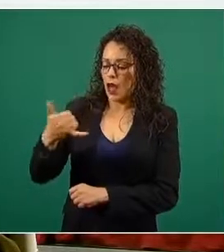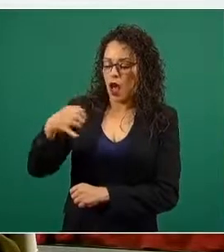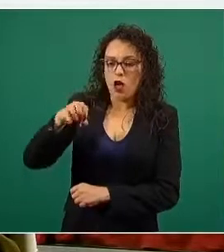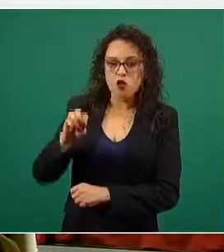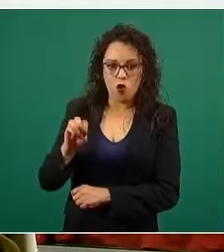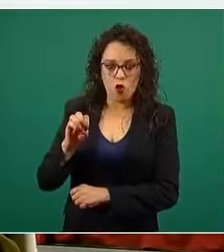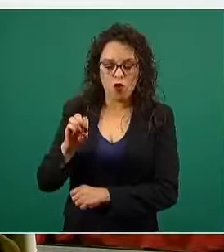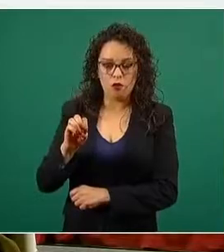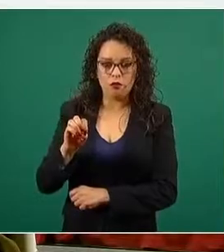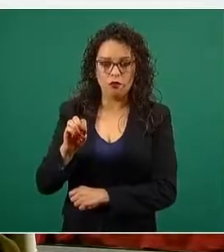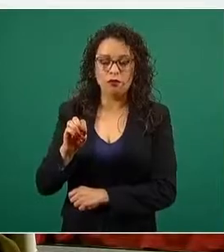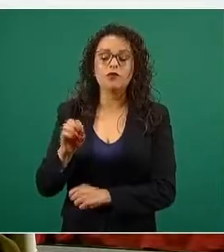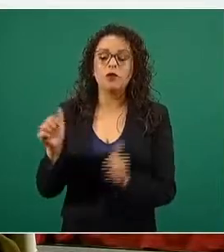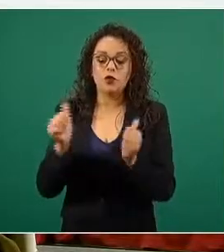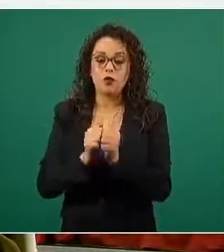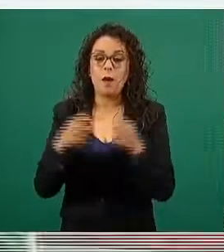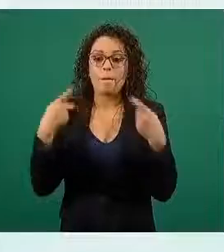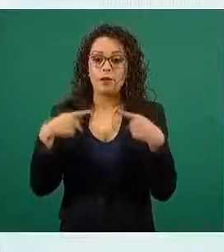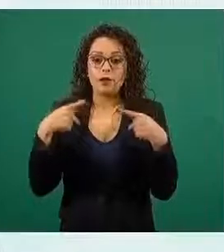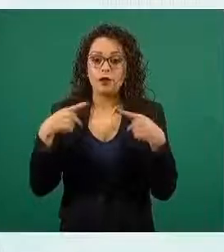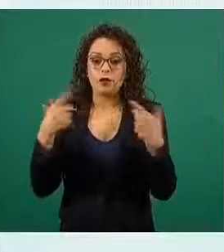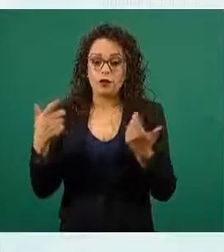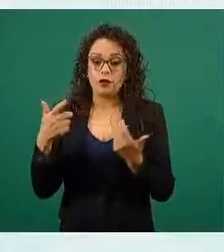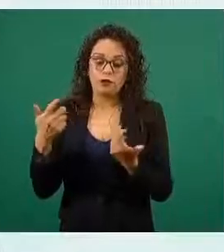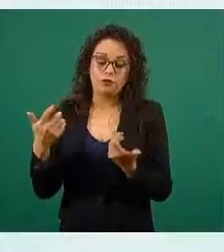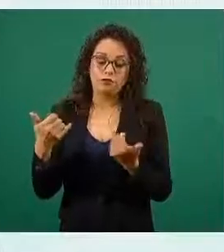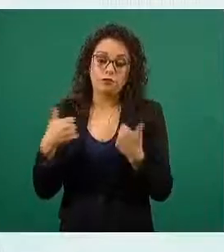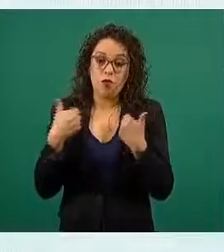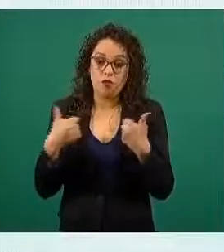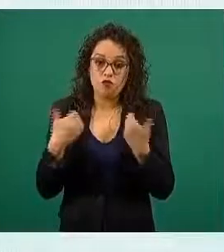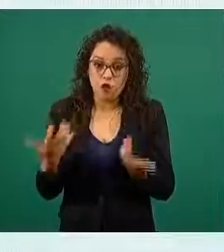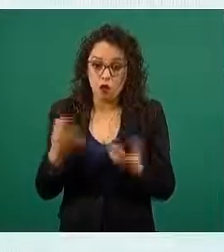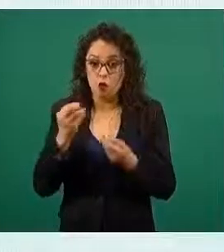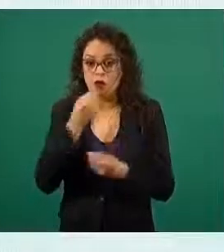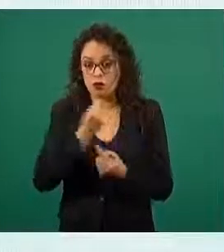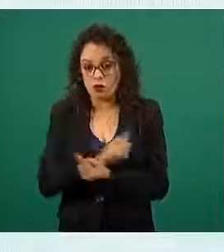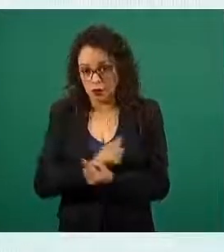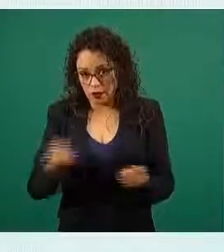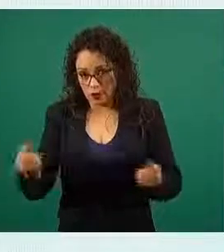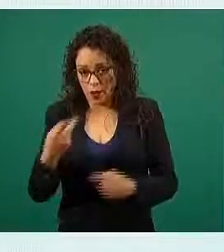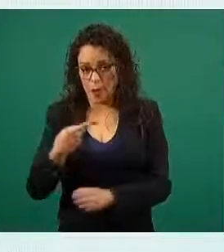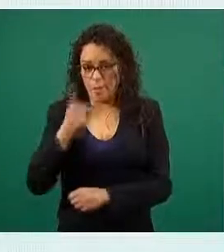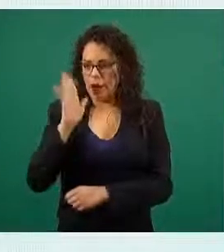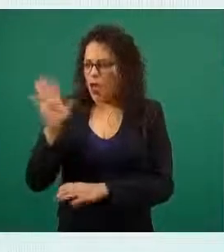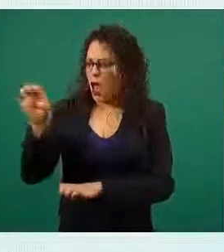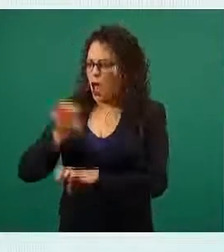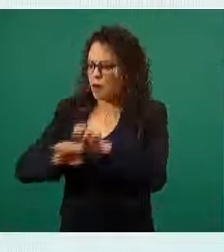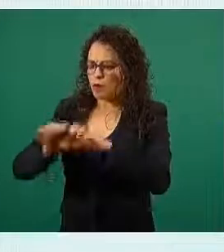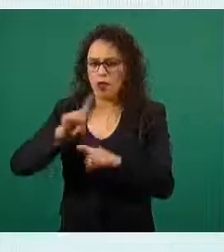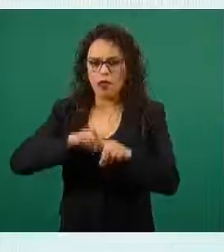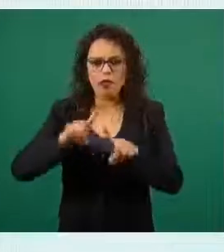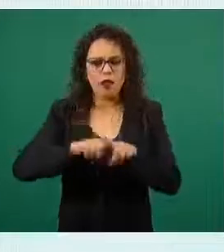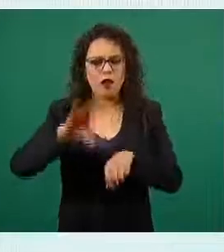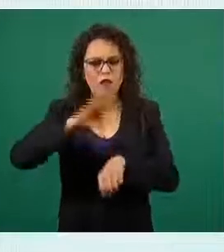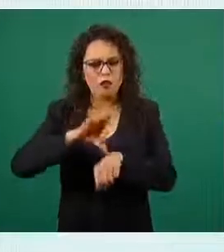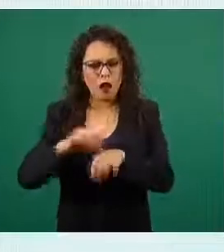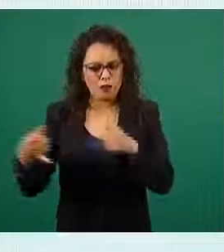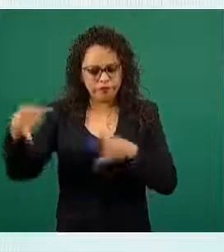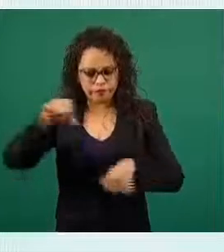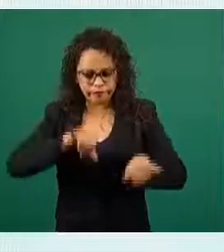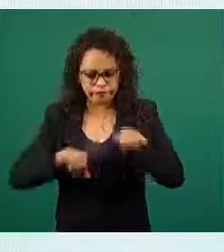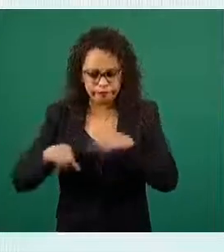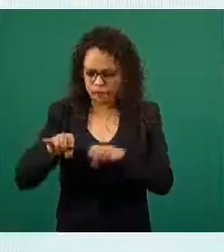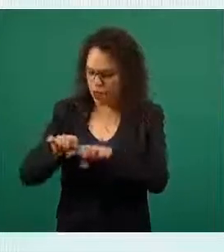en personas menores de edad. Pero ya las compañías farmacéuticas y los distintos centros de investigación que colaboran con